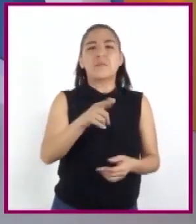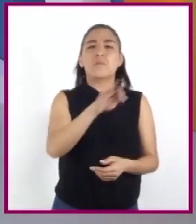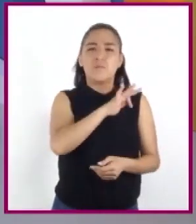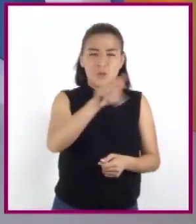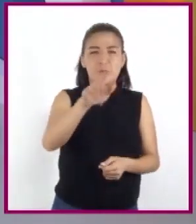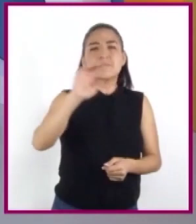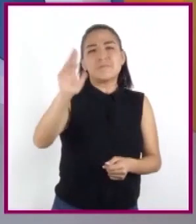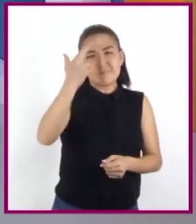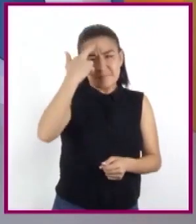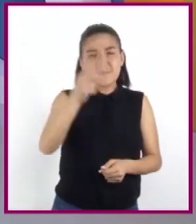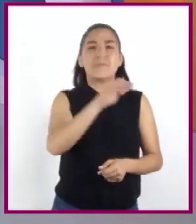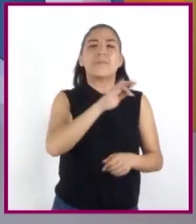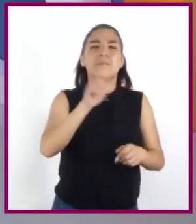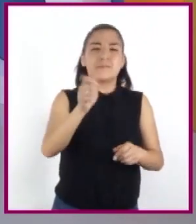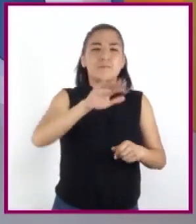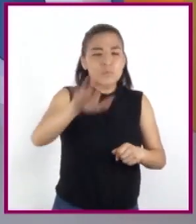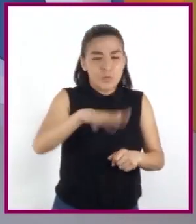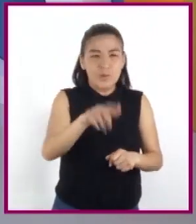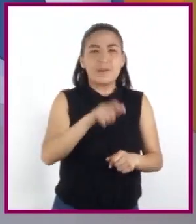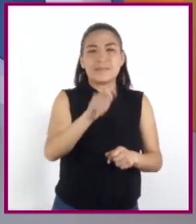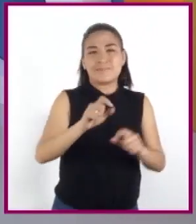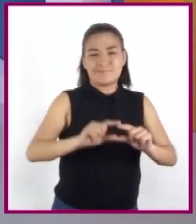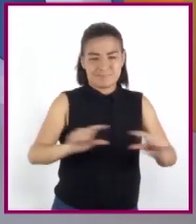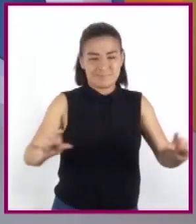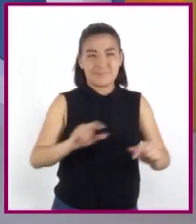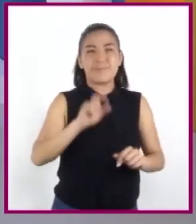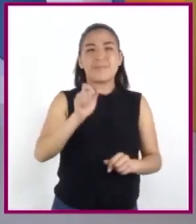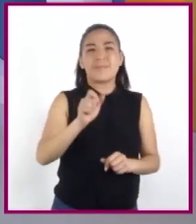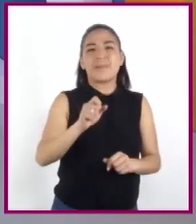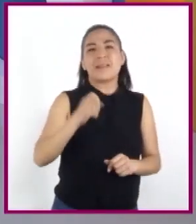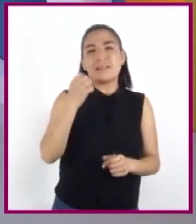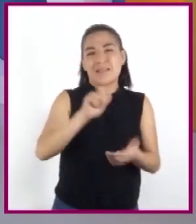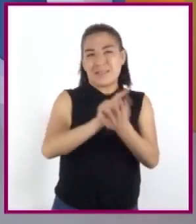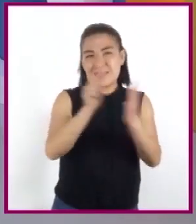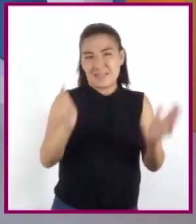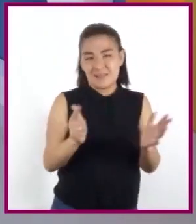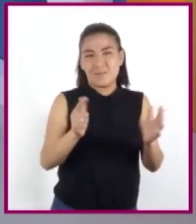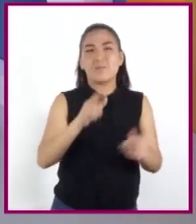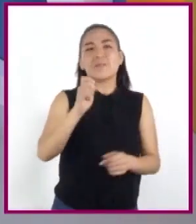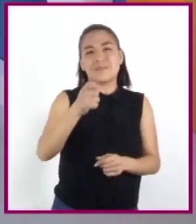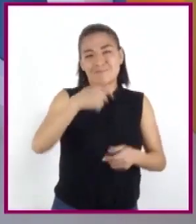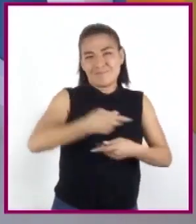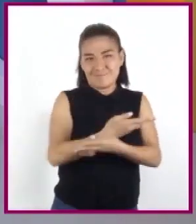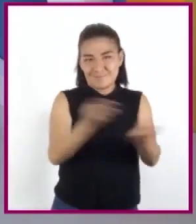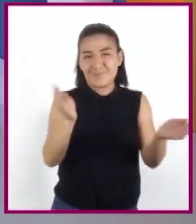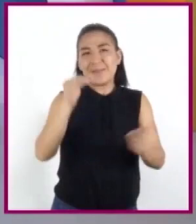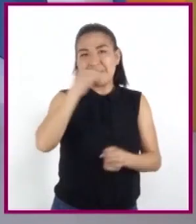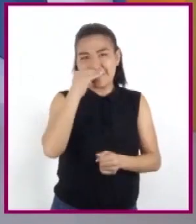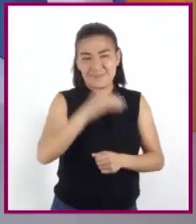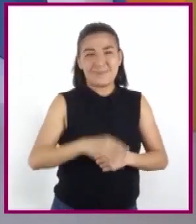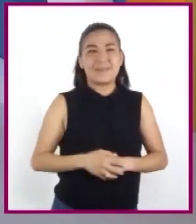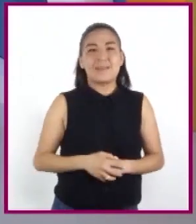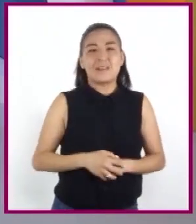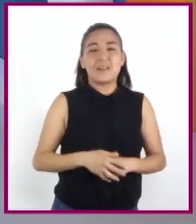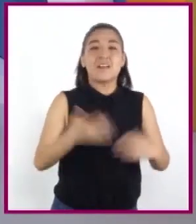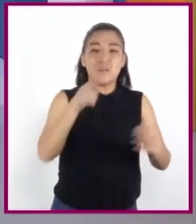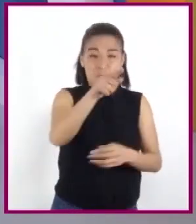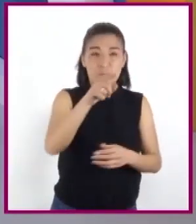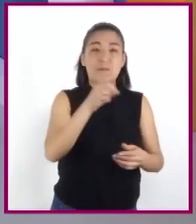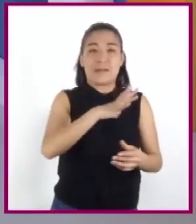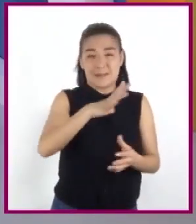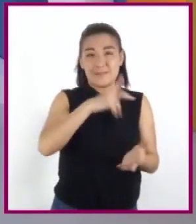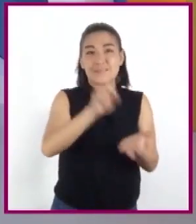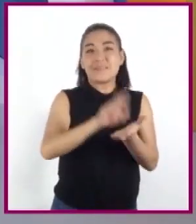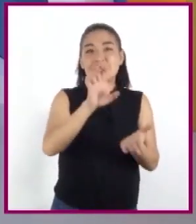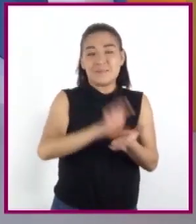que tienen la opción de consultarlo en la página de la Comisión de Libros de Texto Gratuitos. En caso de tener discapacidad